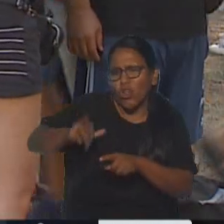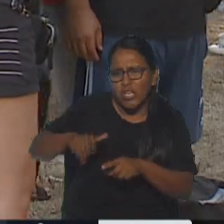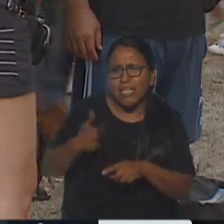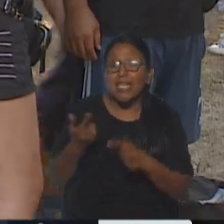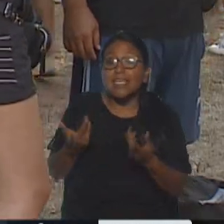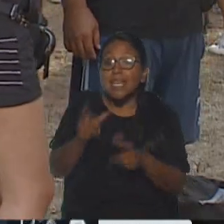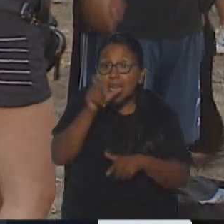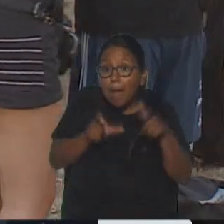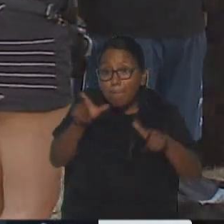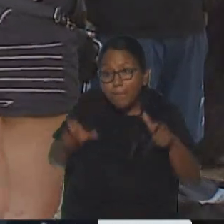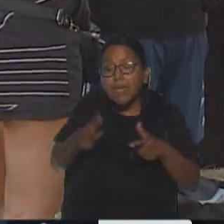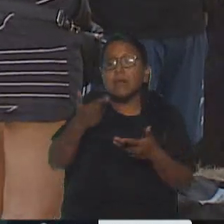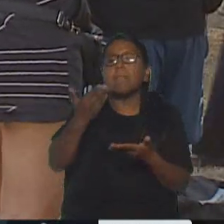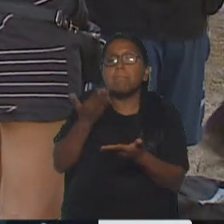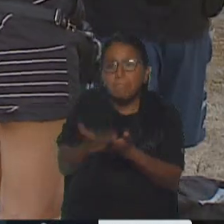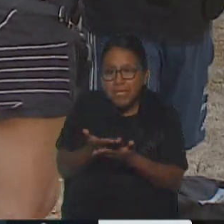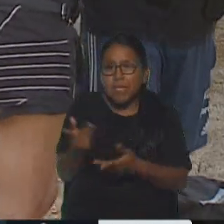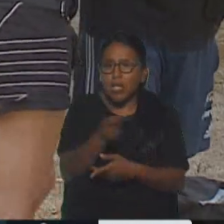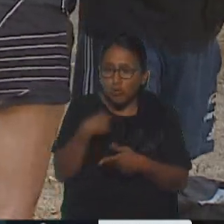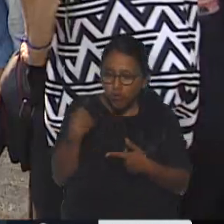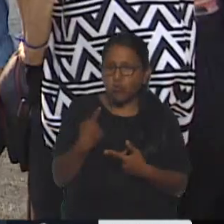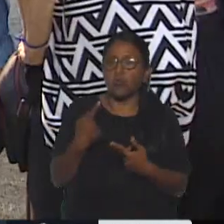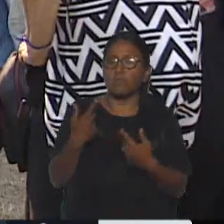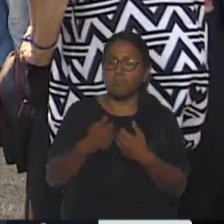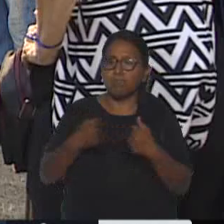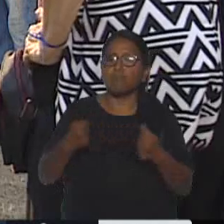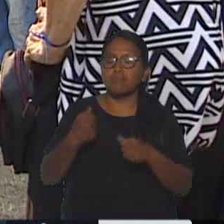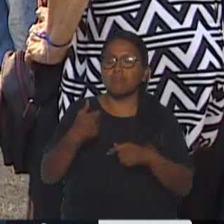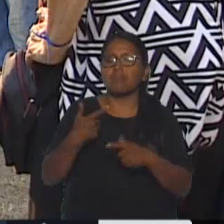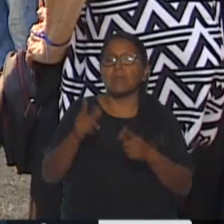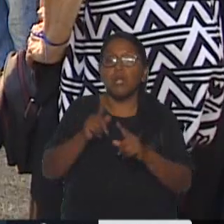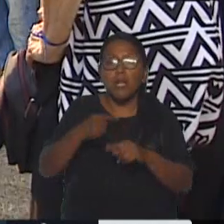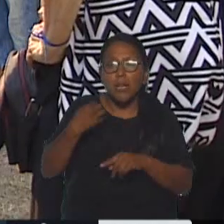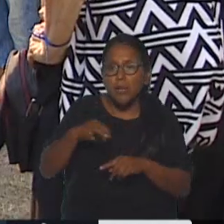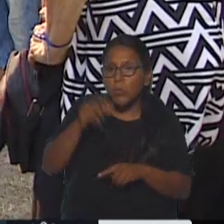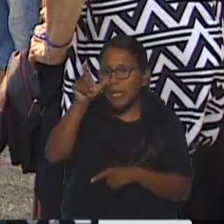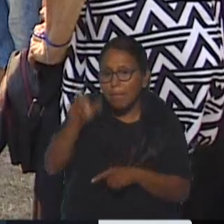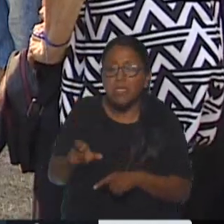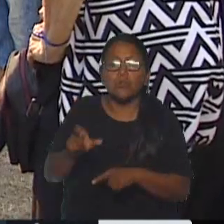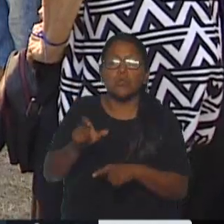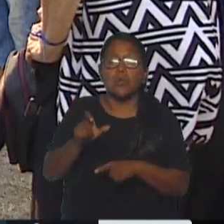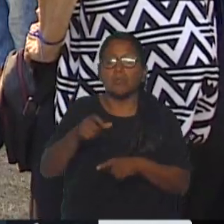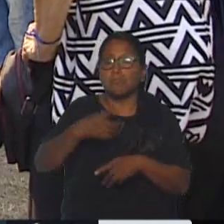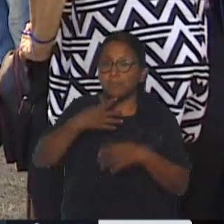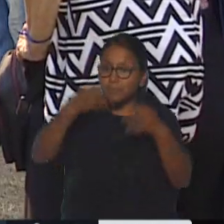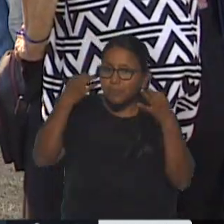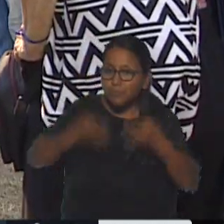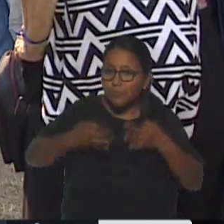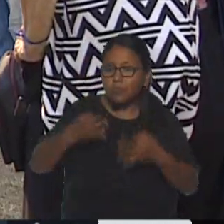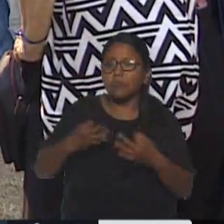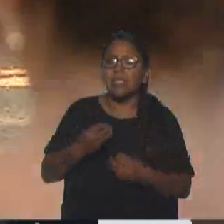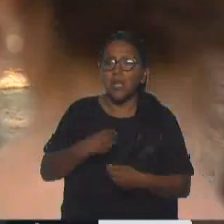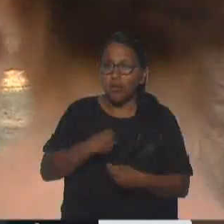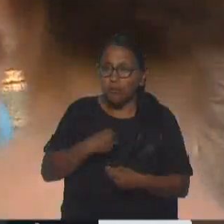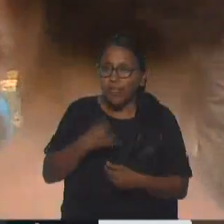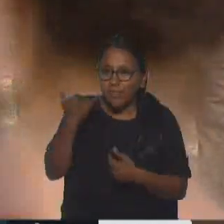la gente pide que nos pongamos nosotros al frente, porque la única persona que realmente le genera